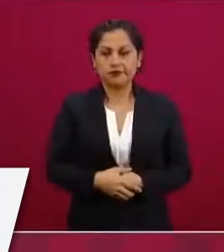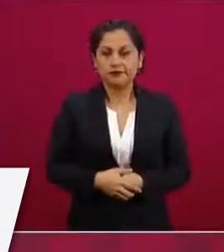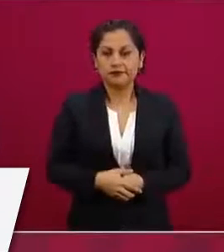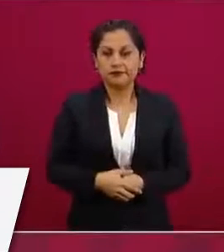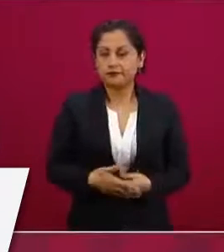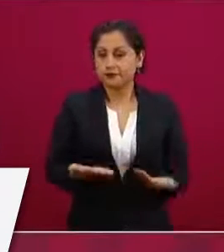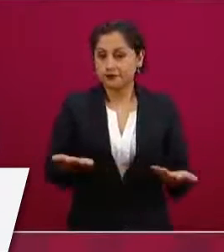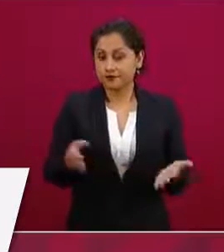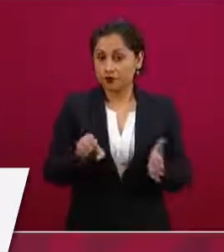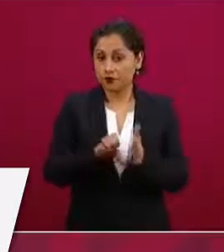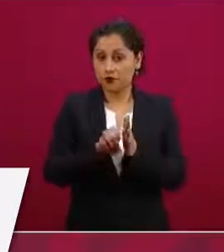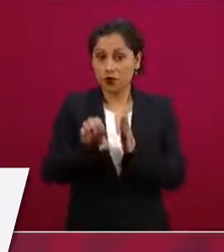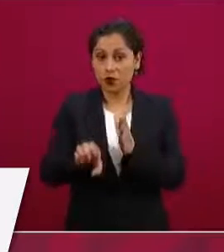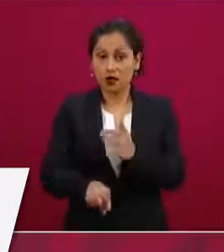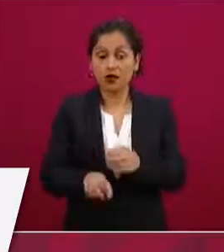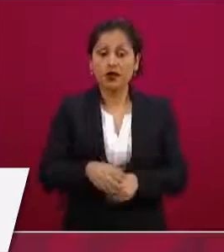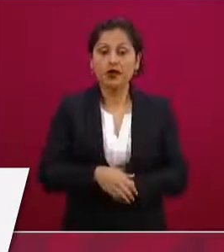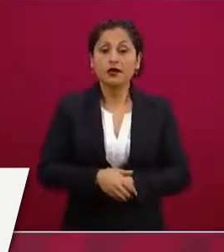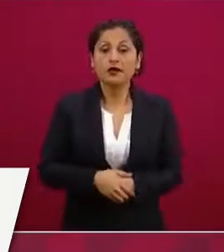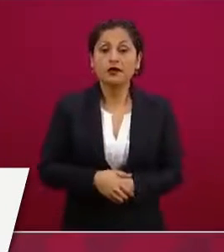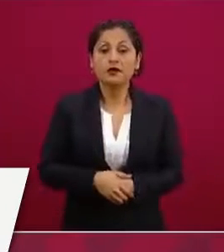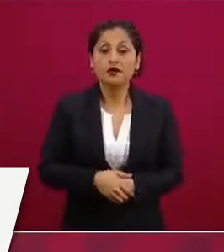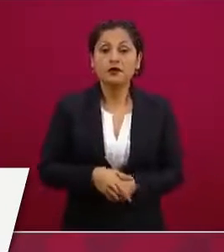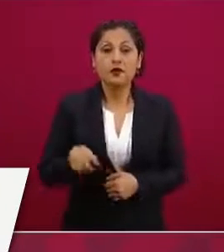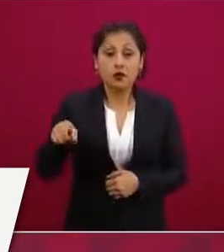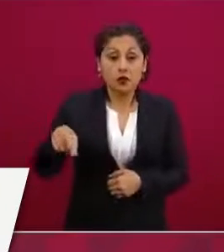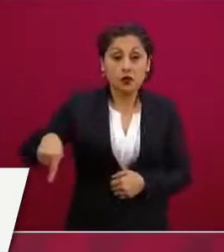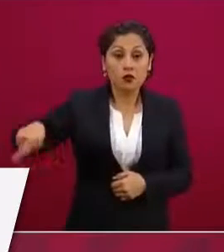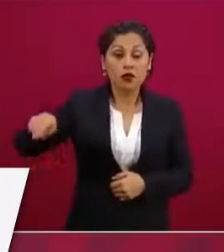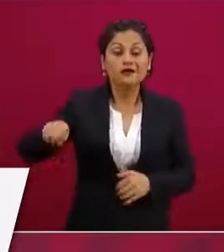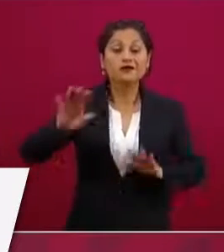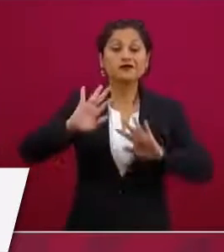están ya a punto de terminar